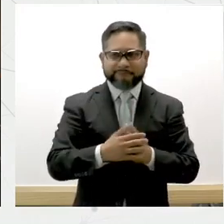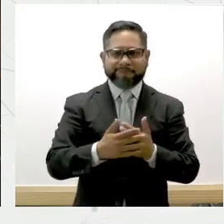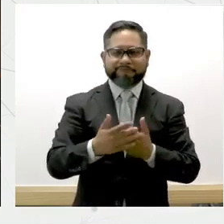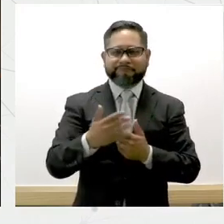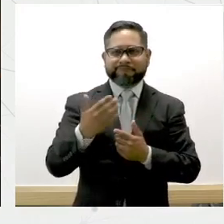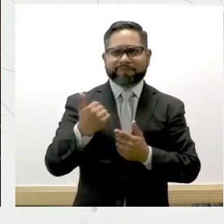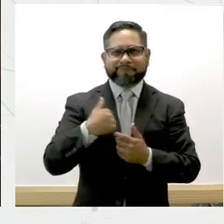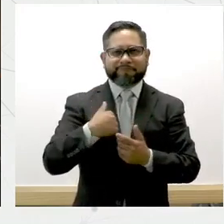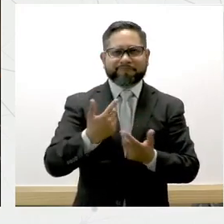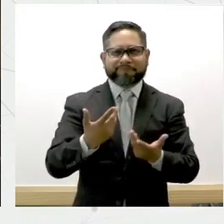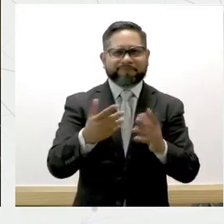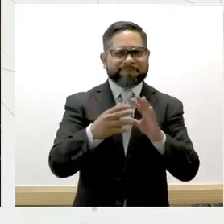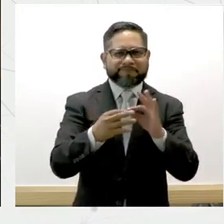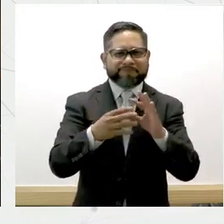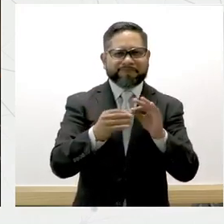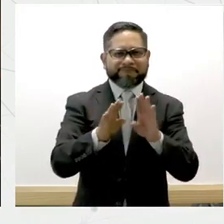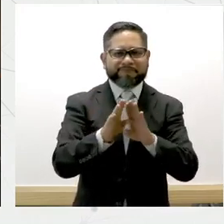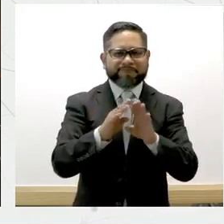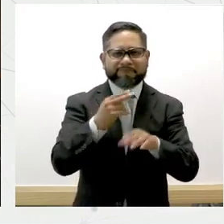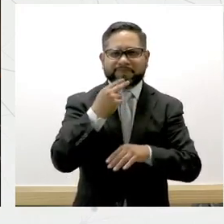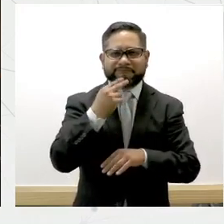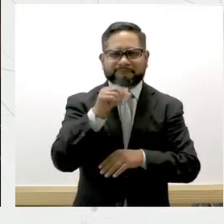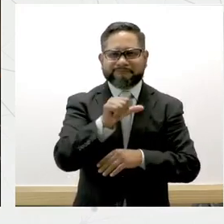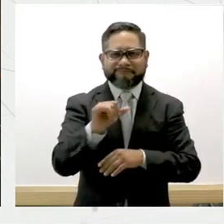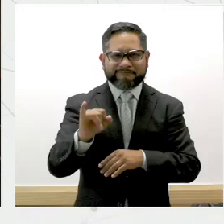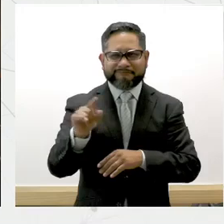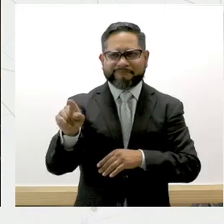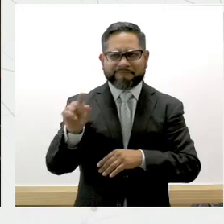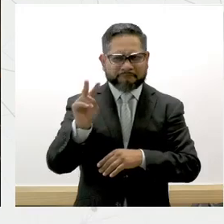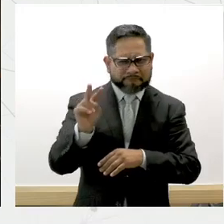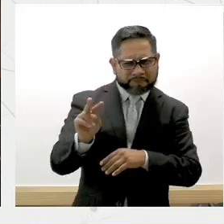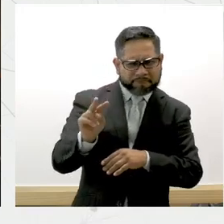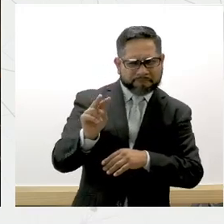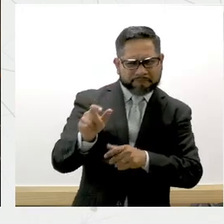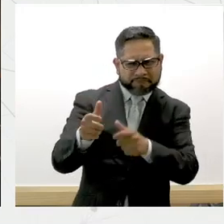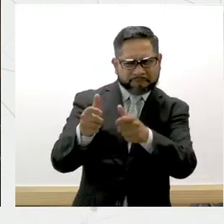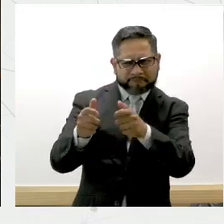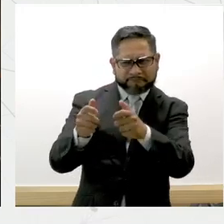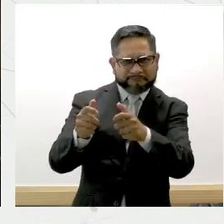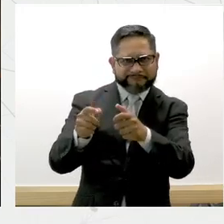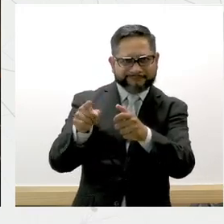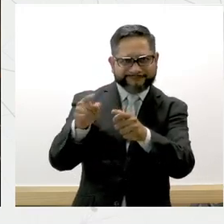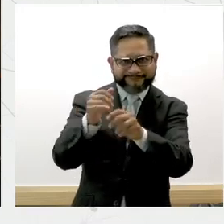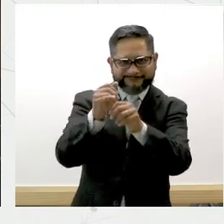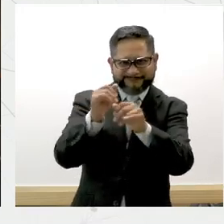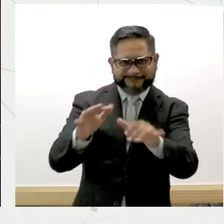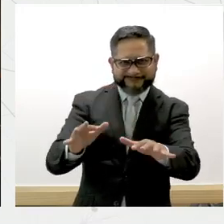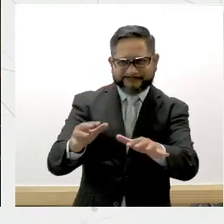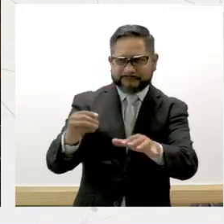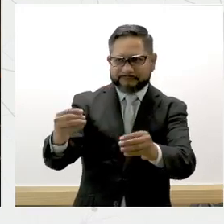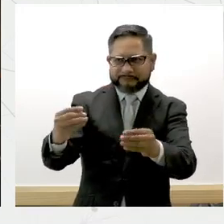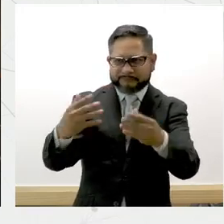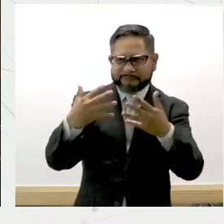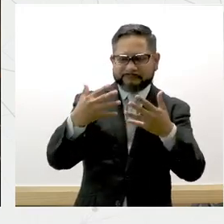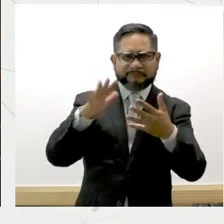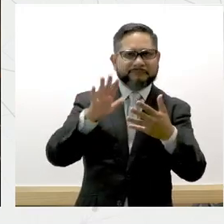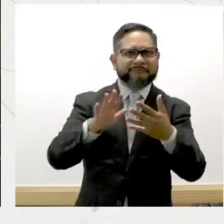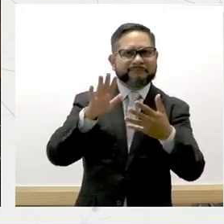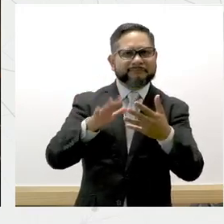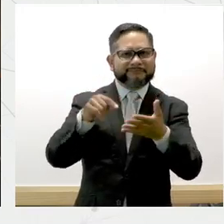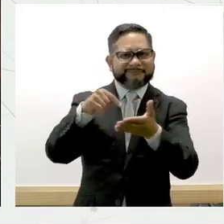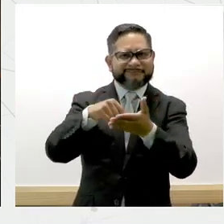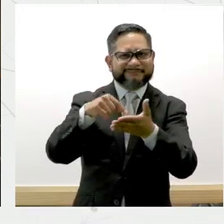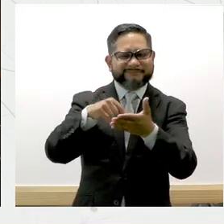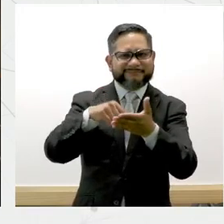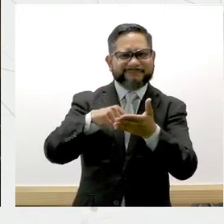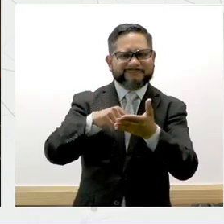cómo funciona la inteligencia artificial generativa, sabemos que de donde bebe la información es de patrones muy marcados por el machismo,